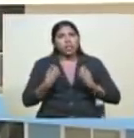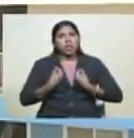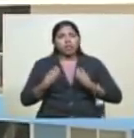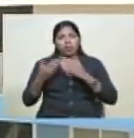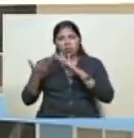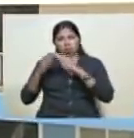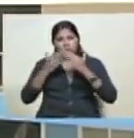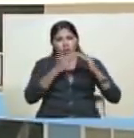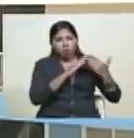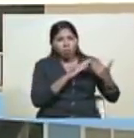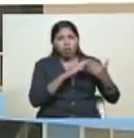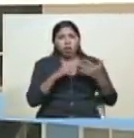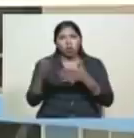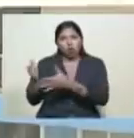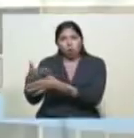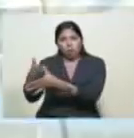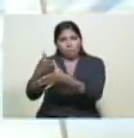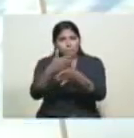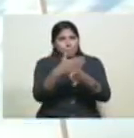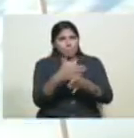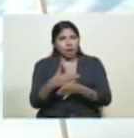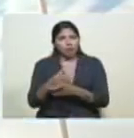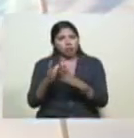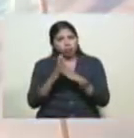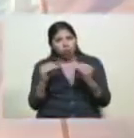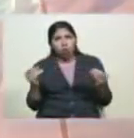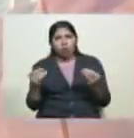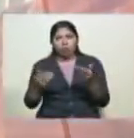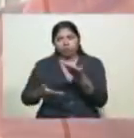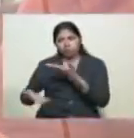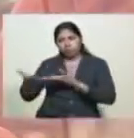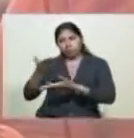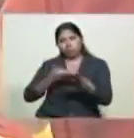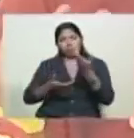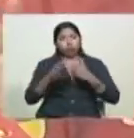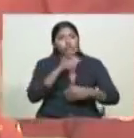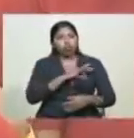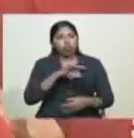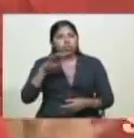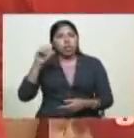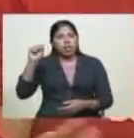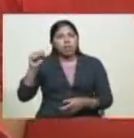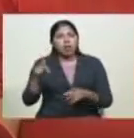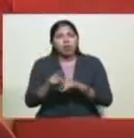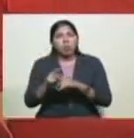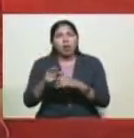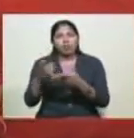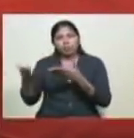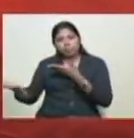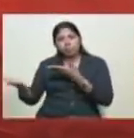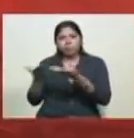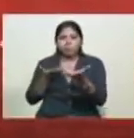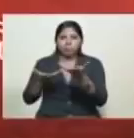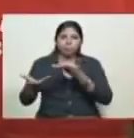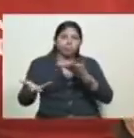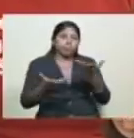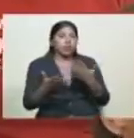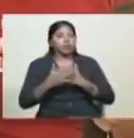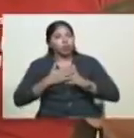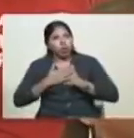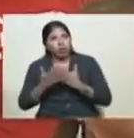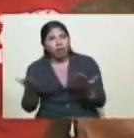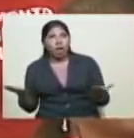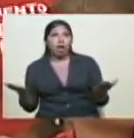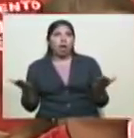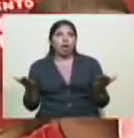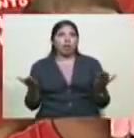comunidad, compartir en colectivo. El socialismo es solidaridad, es convivencia solidaria. Si